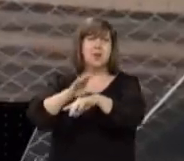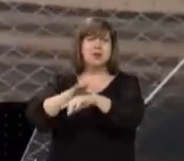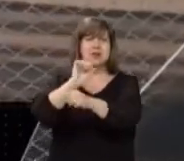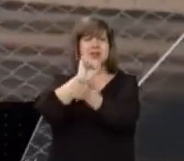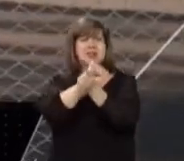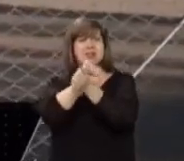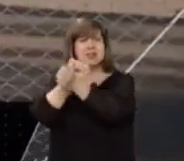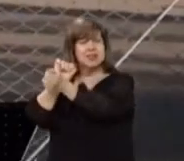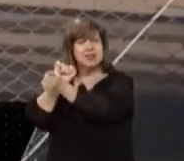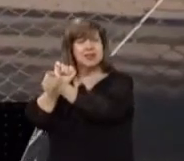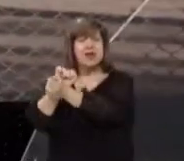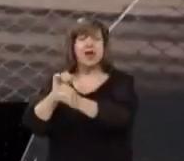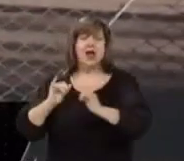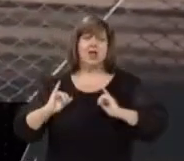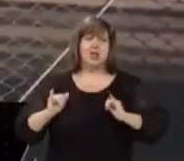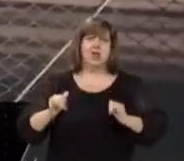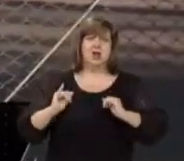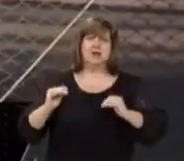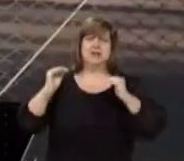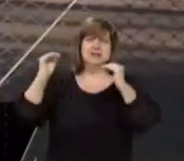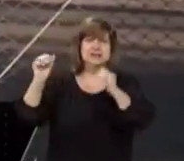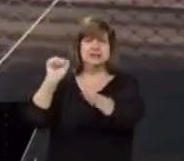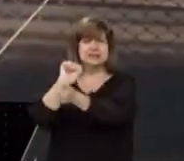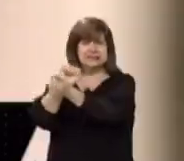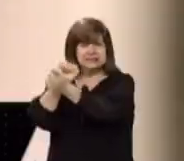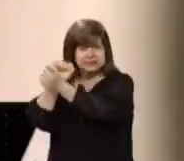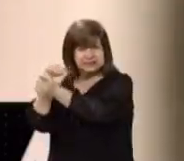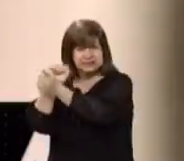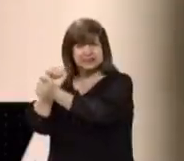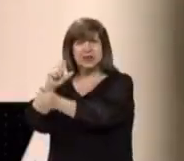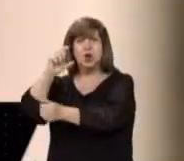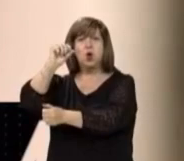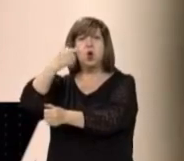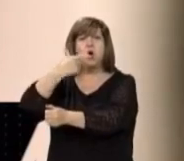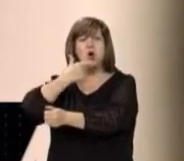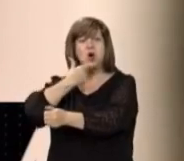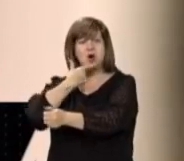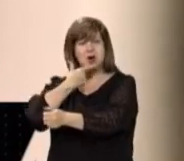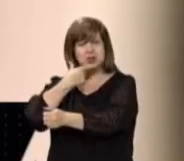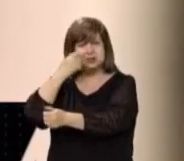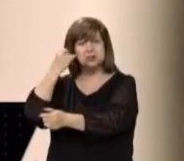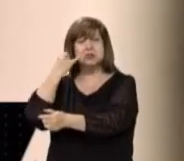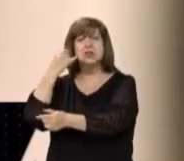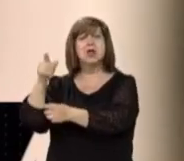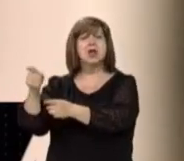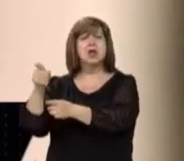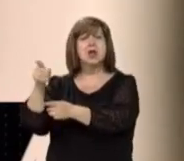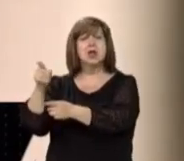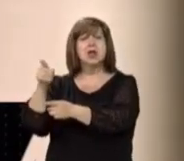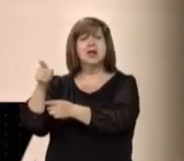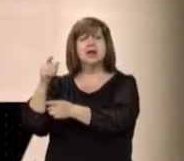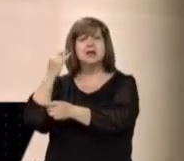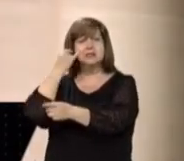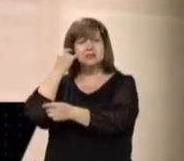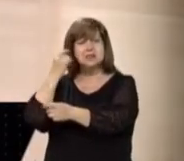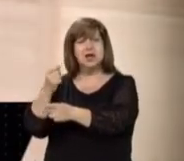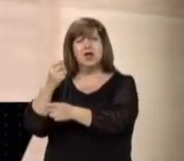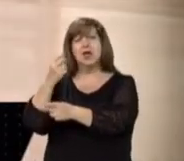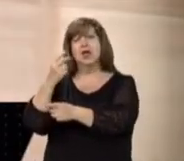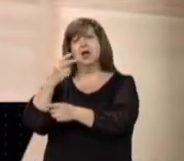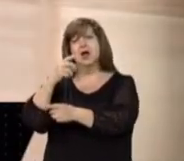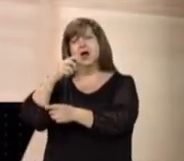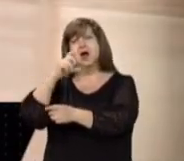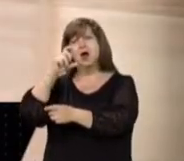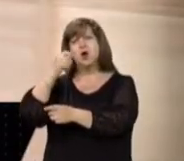Son adolescentes que crecen tras las rejas. Hoy te contamos la historia de un joven de 18 años que hace 2 años